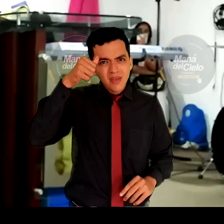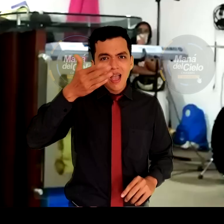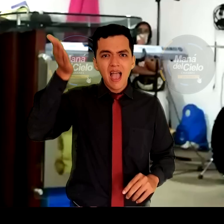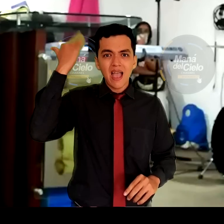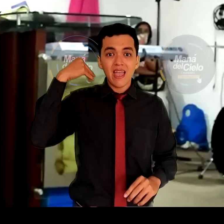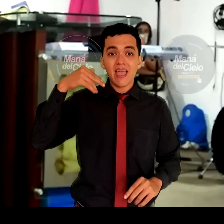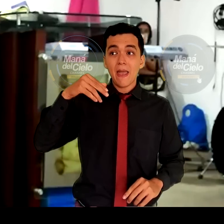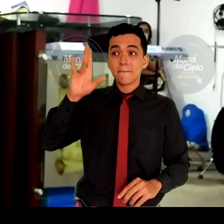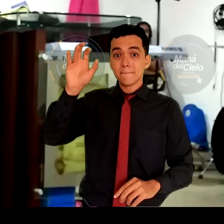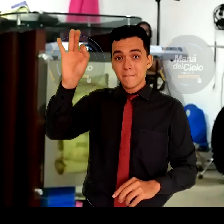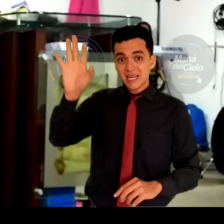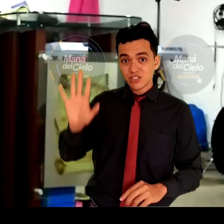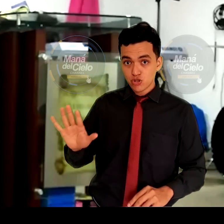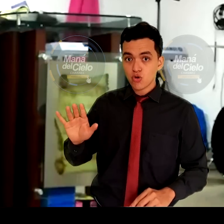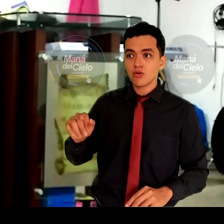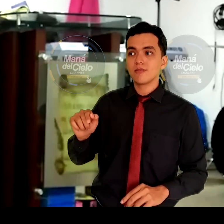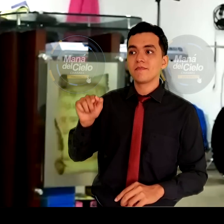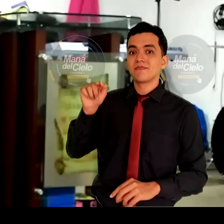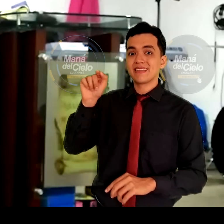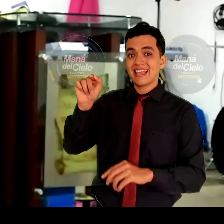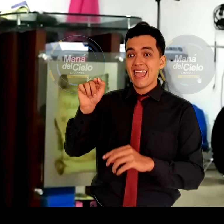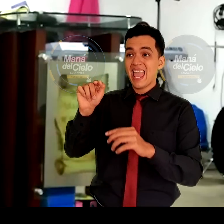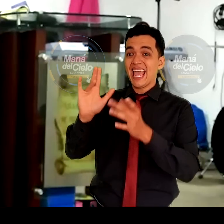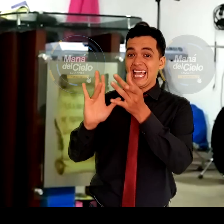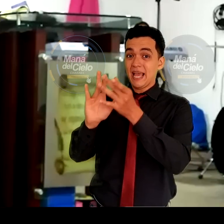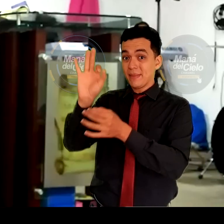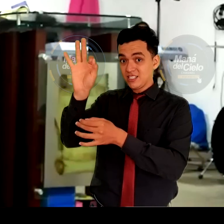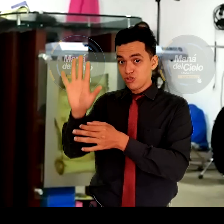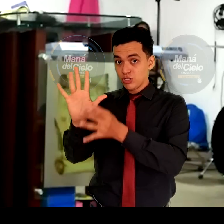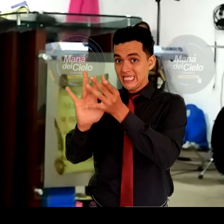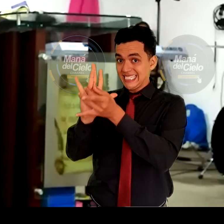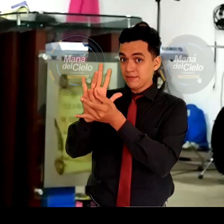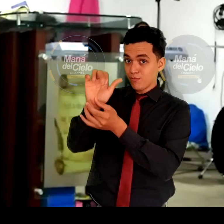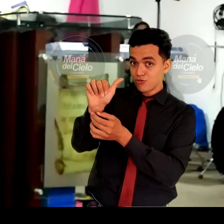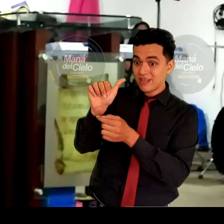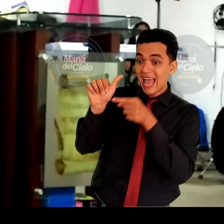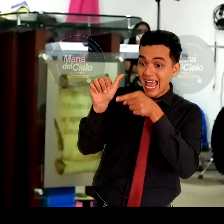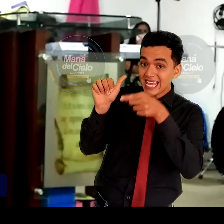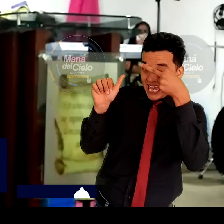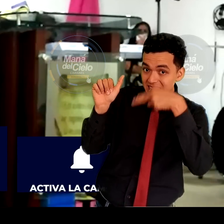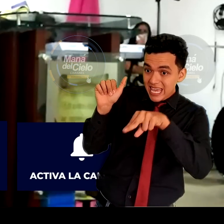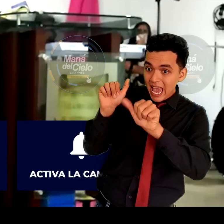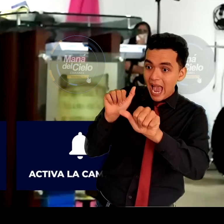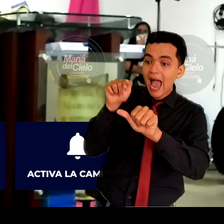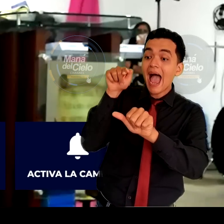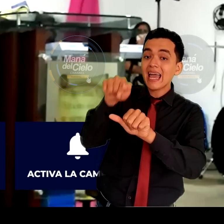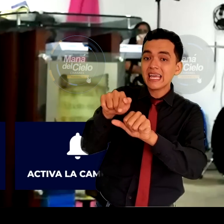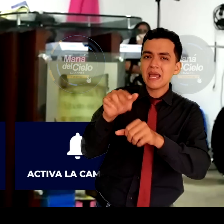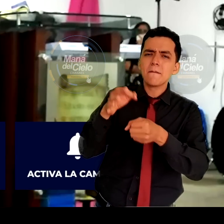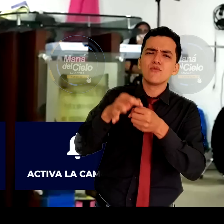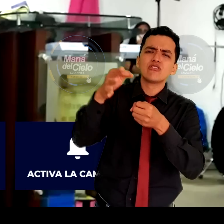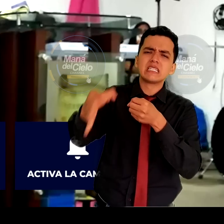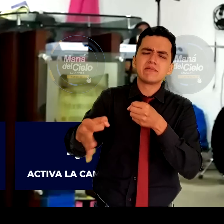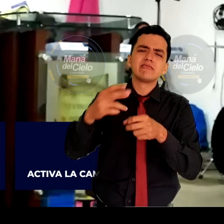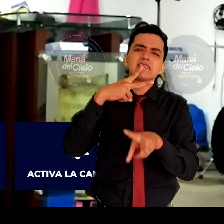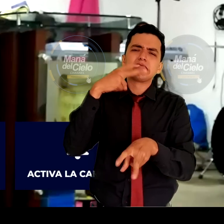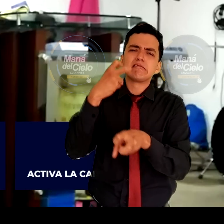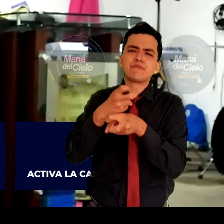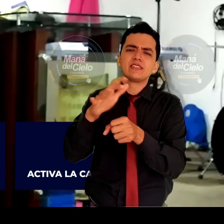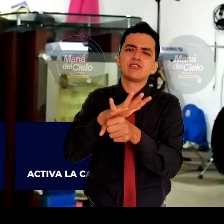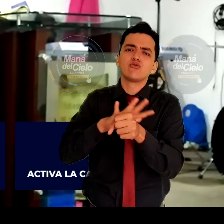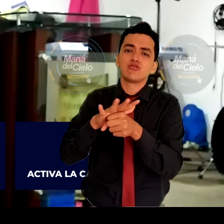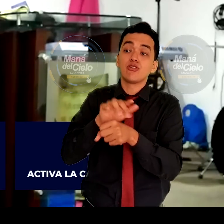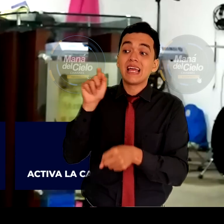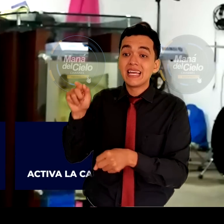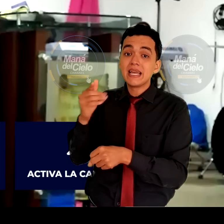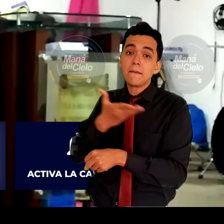de un pastor a mi casa, que era hija de mi amiga de mis hijas. La muchacha estaba viviendo una situación muy difícil en el pueblo donde vivía, y la mamá me llamó y me dijo,